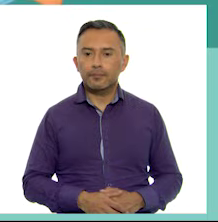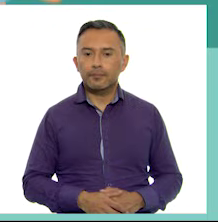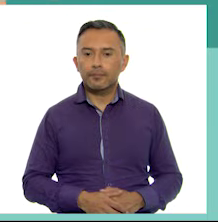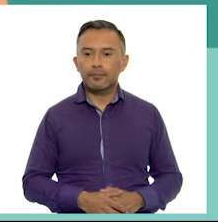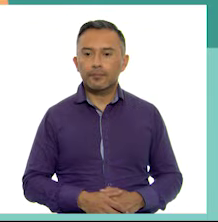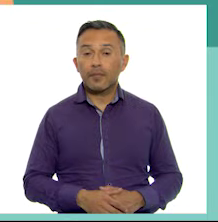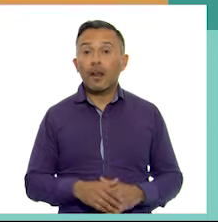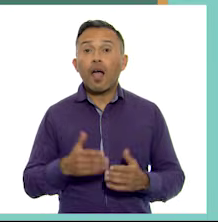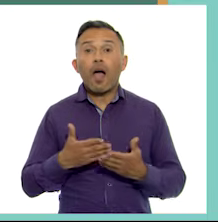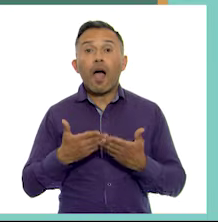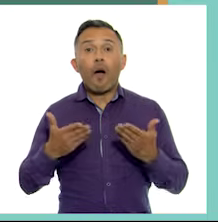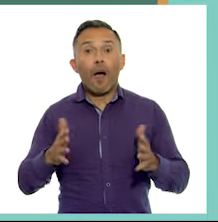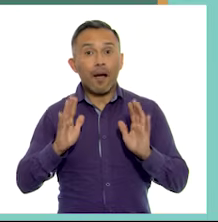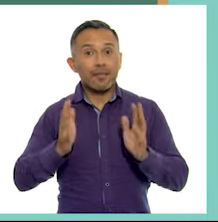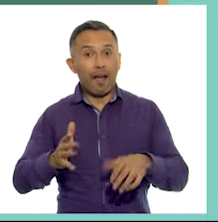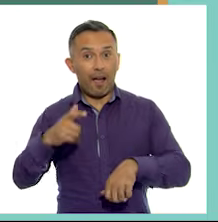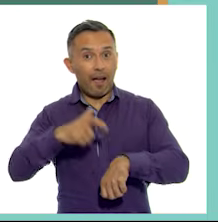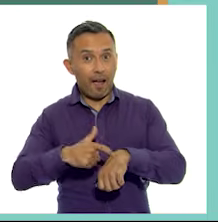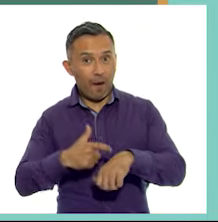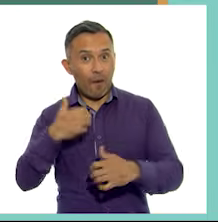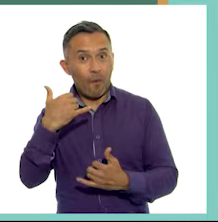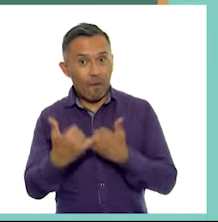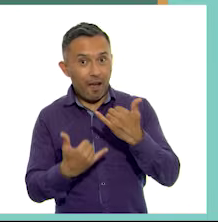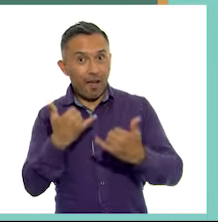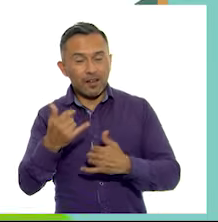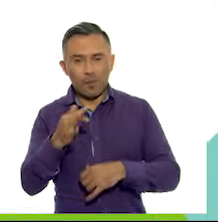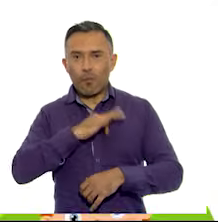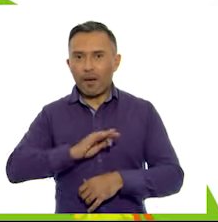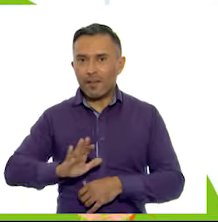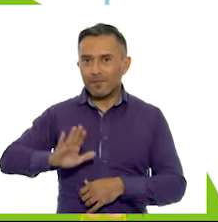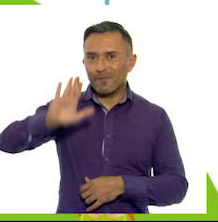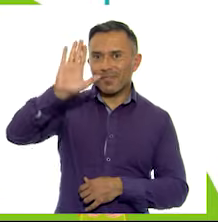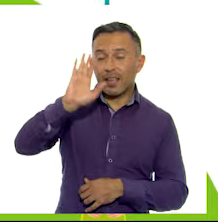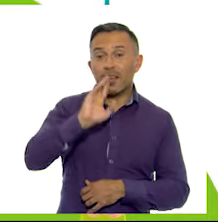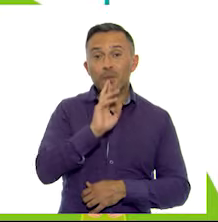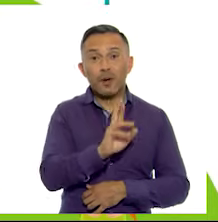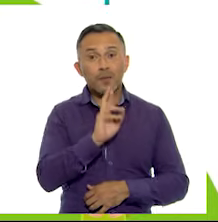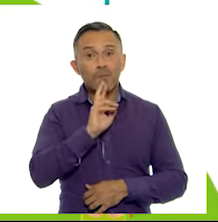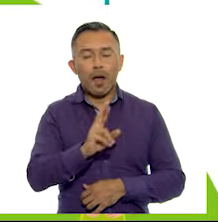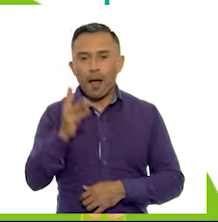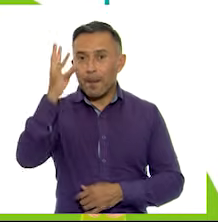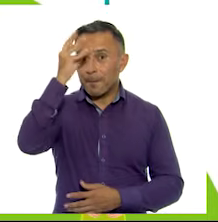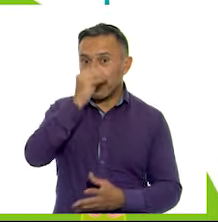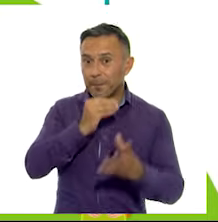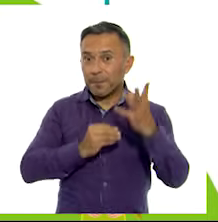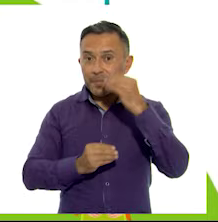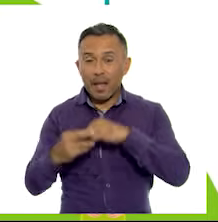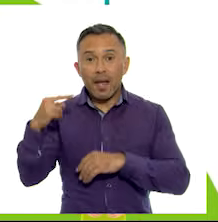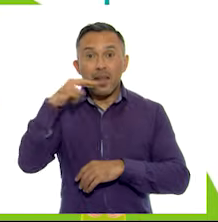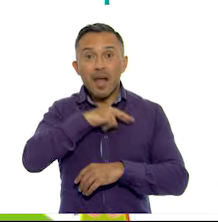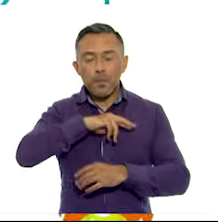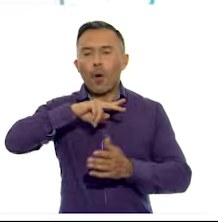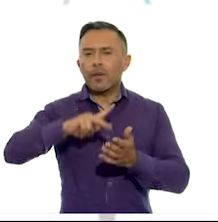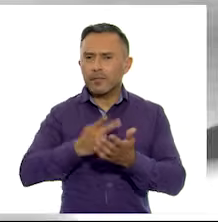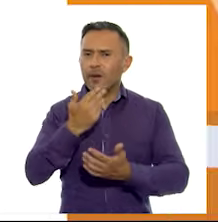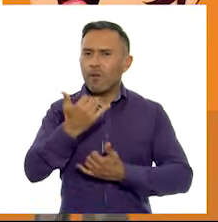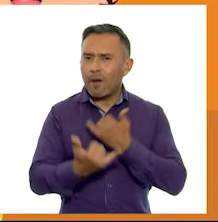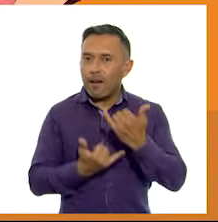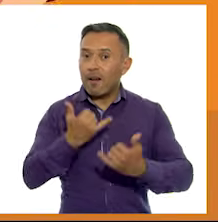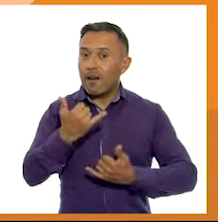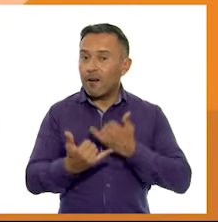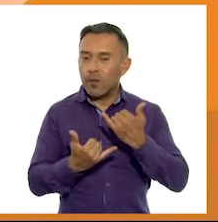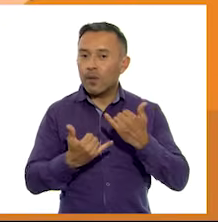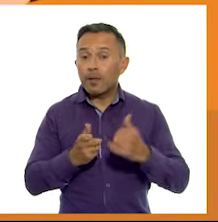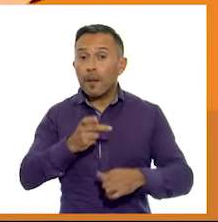Momento de jugar, tiempo de contestar. Aprende rápido y vuelve a jugar. Responde